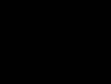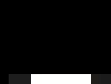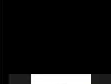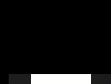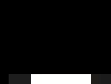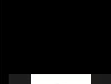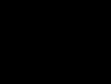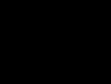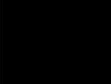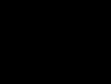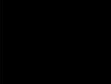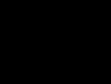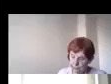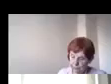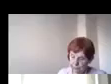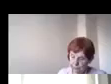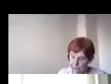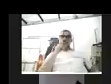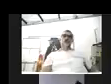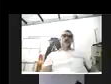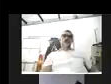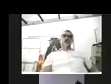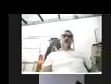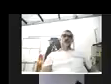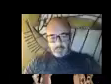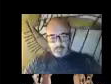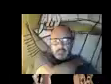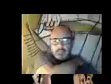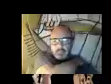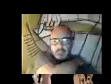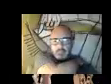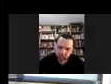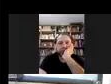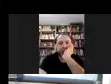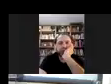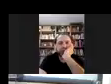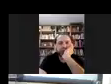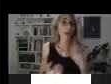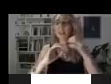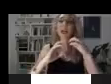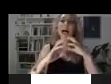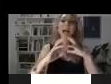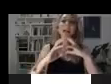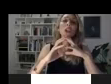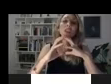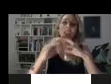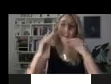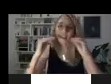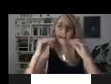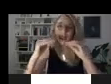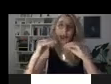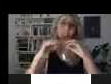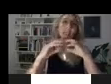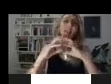estar insertos en un stand. Esto de pensar las instancias más satelitales,